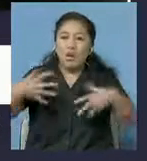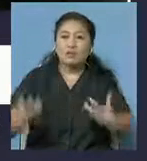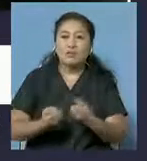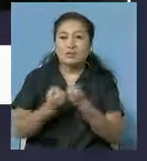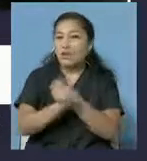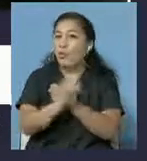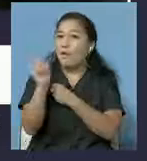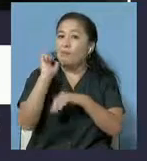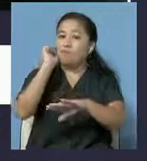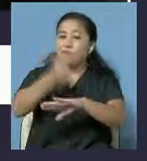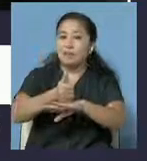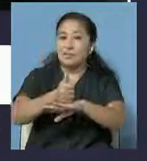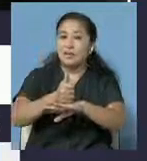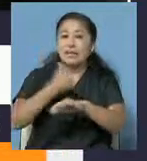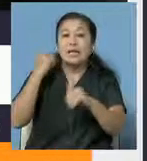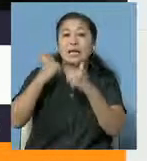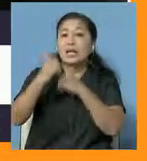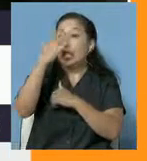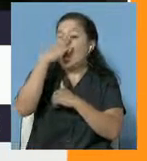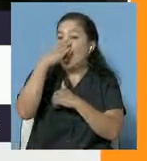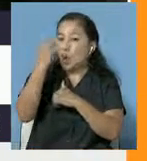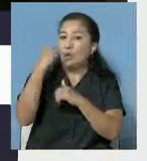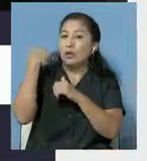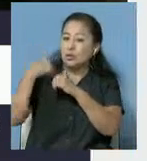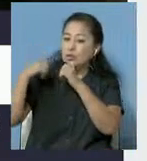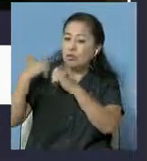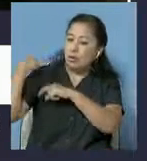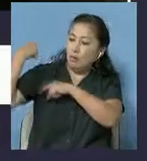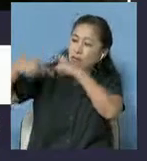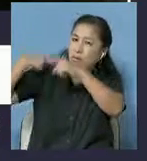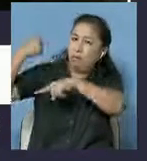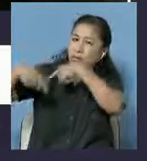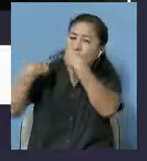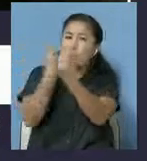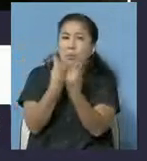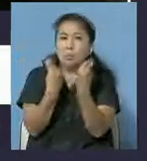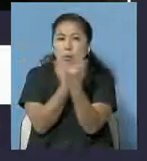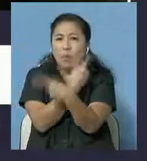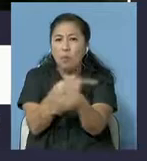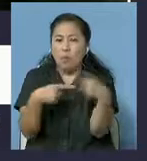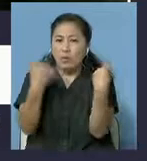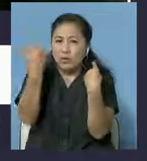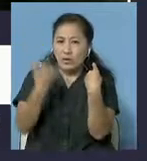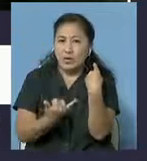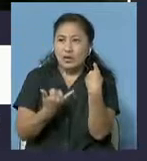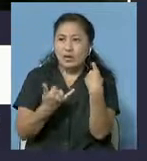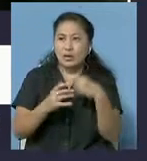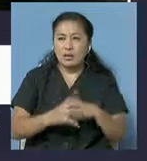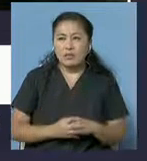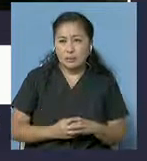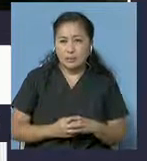¿no es cierto? La historia de Gimnasia y Esgrima es bastante rica, llena